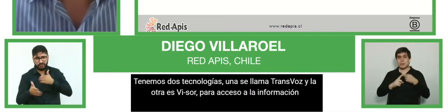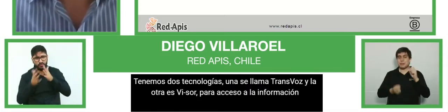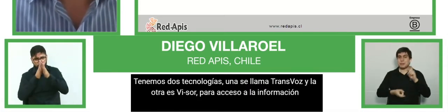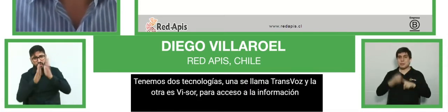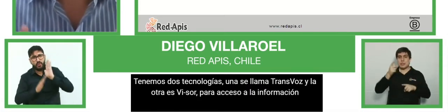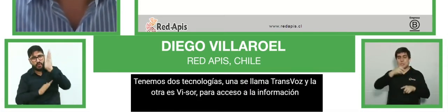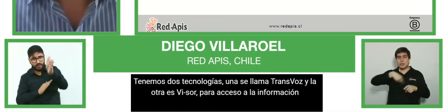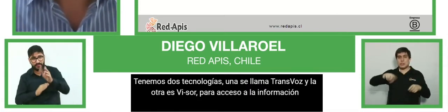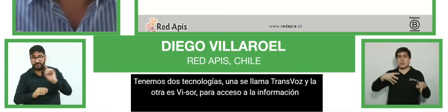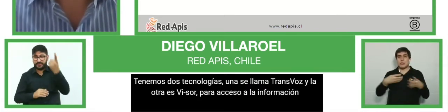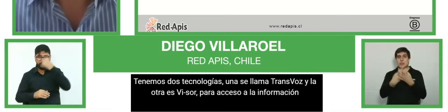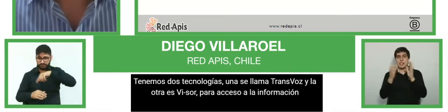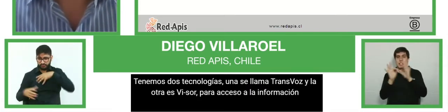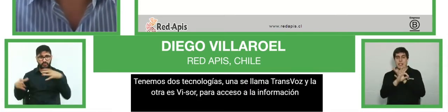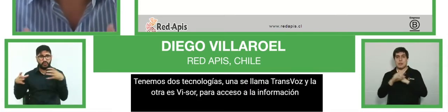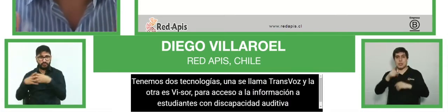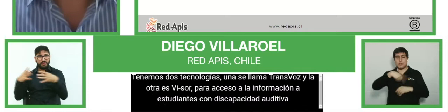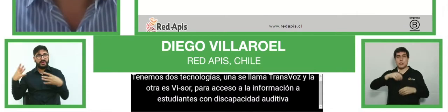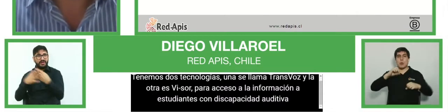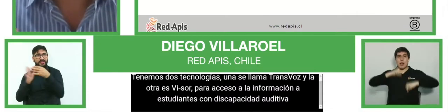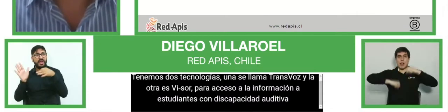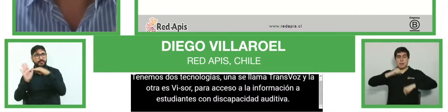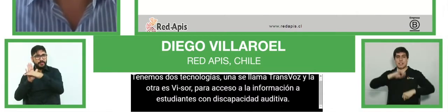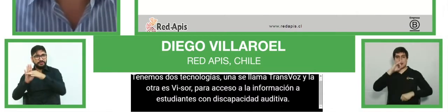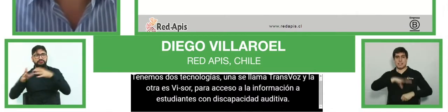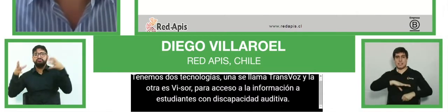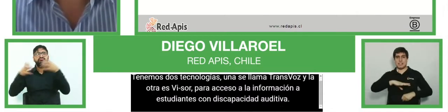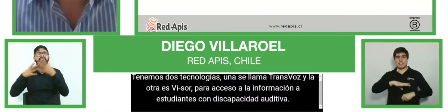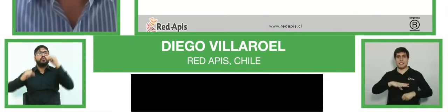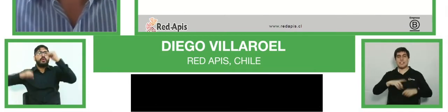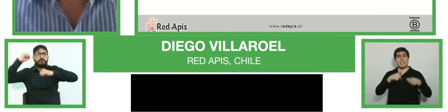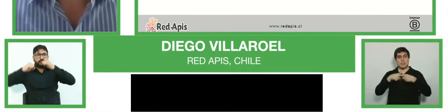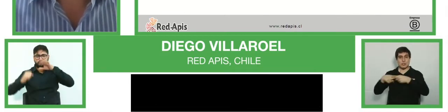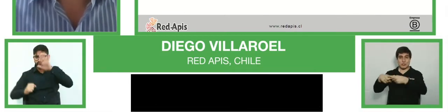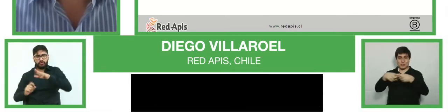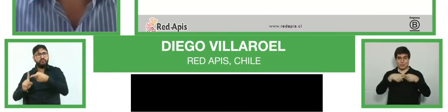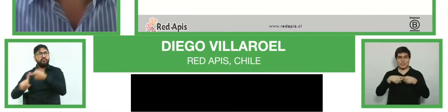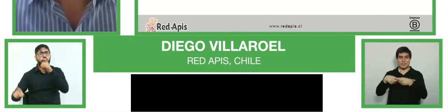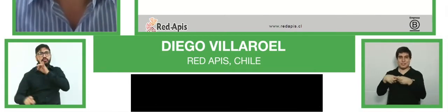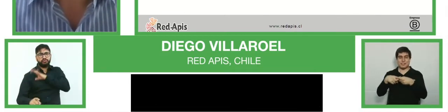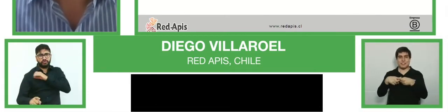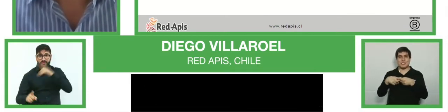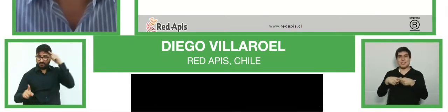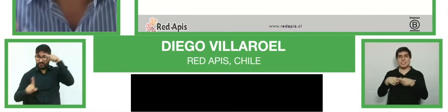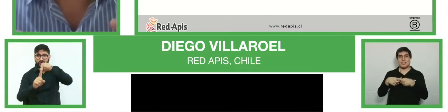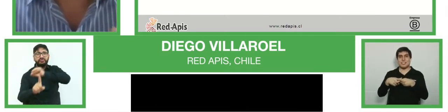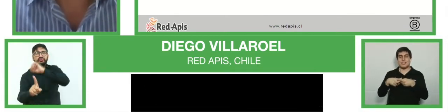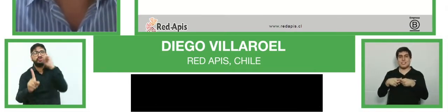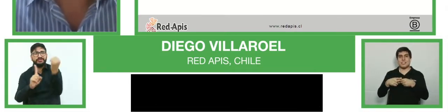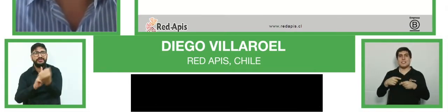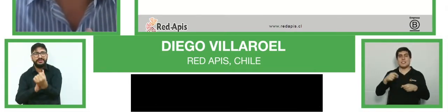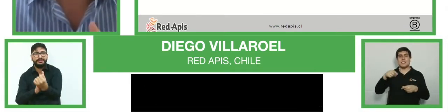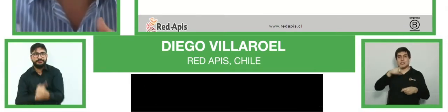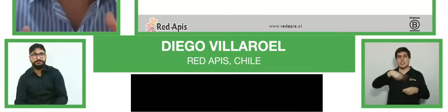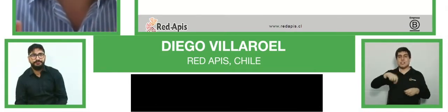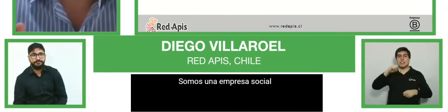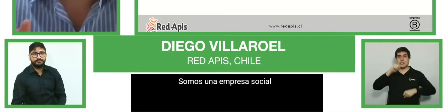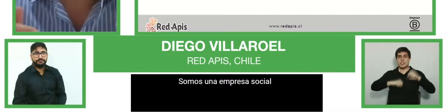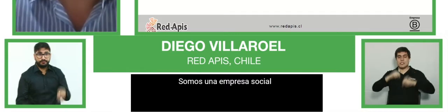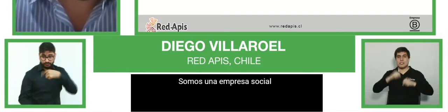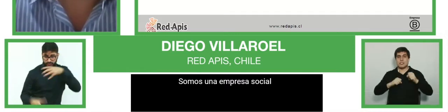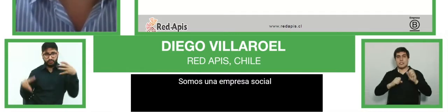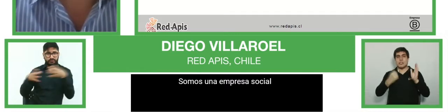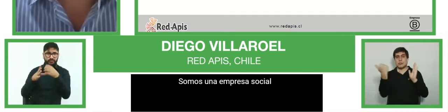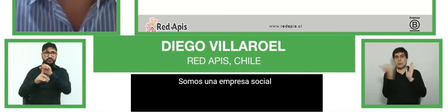somos una empresa chilena, somos una empresa social, técnicamente, somos una empresa que también está certificada B, somos una de